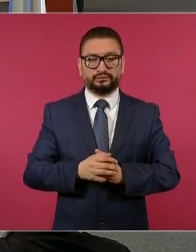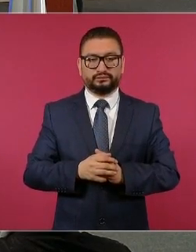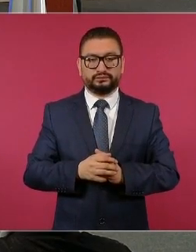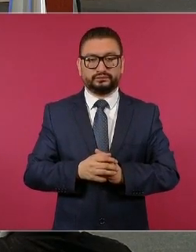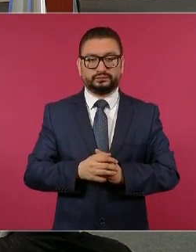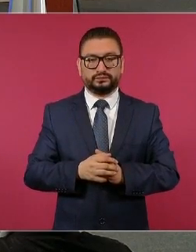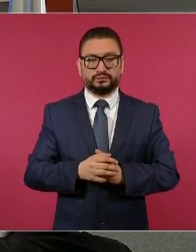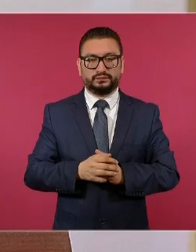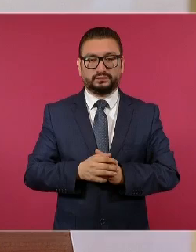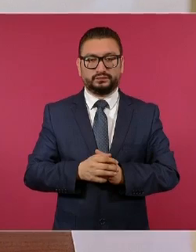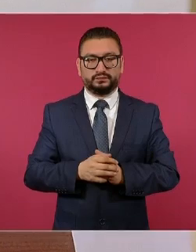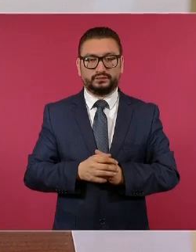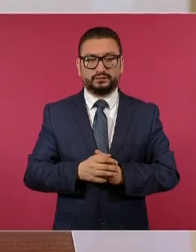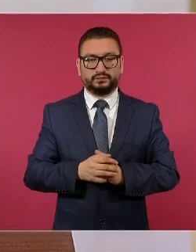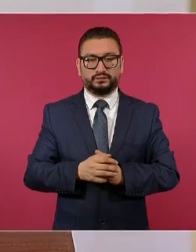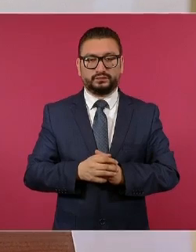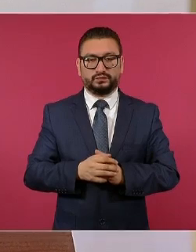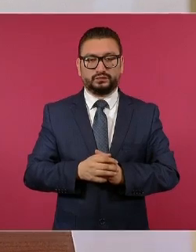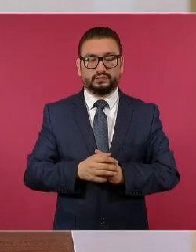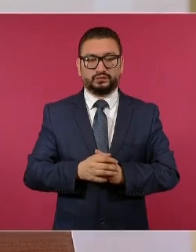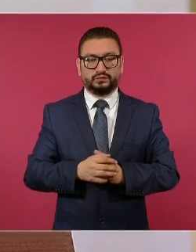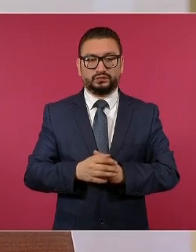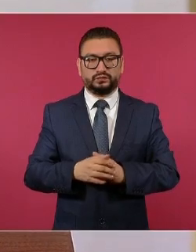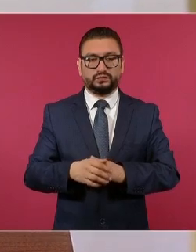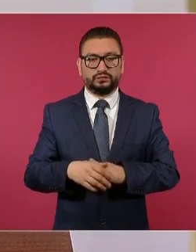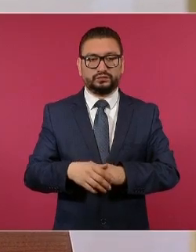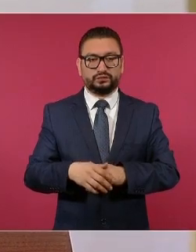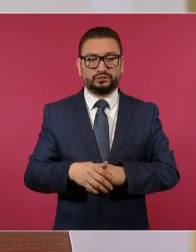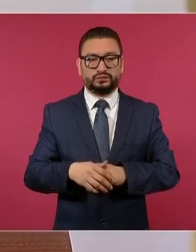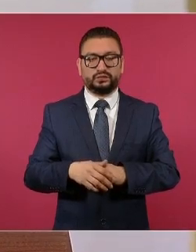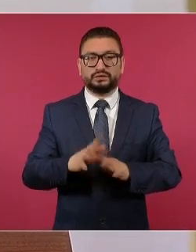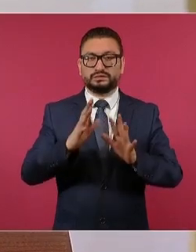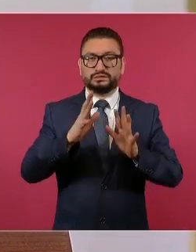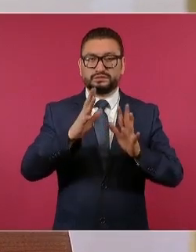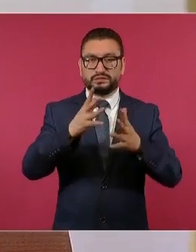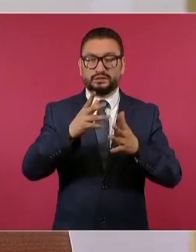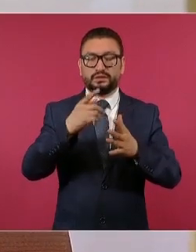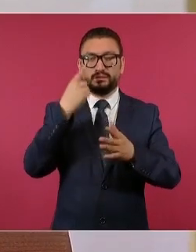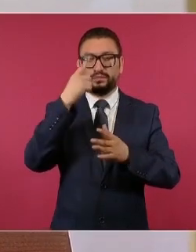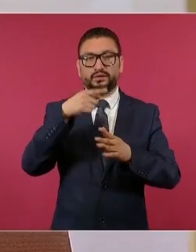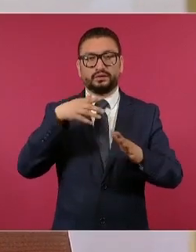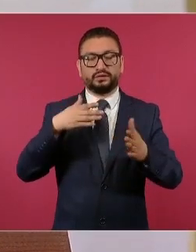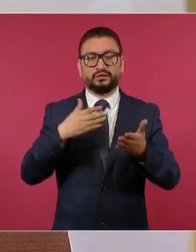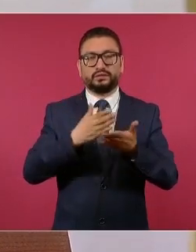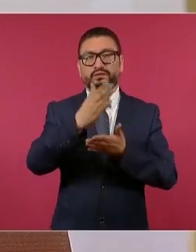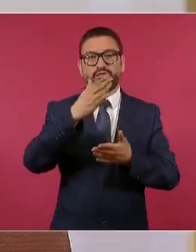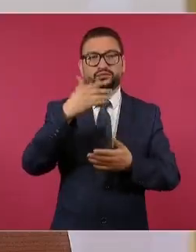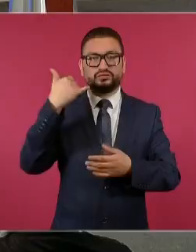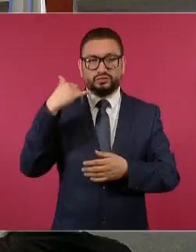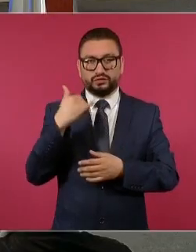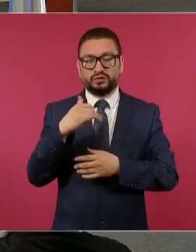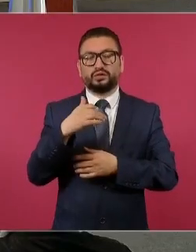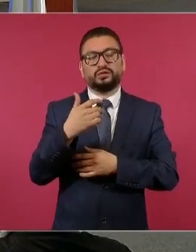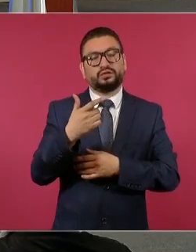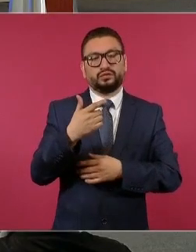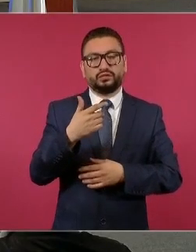ya en dirección a Yucatán, Jorbosh por